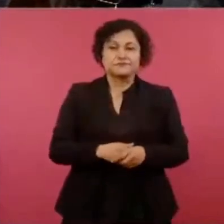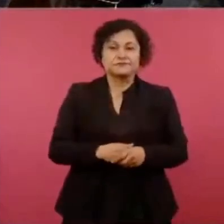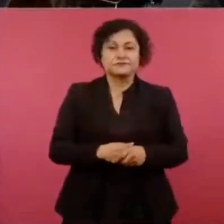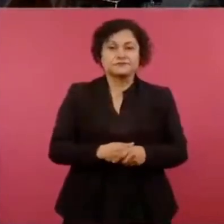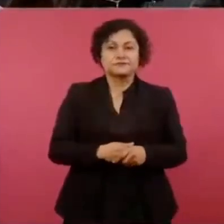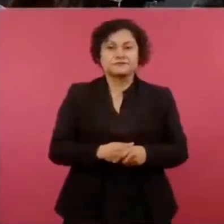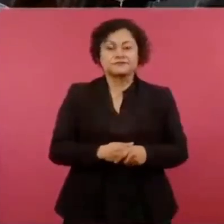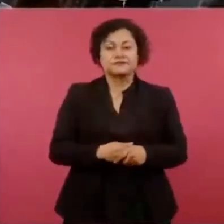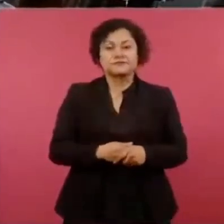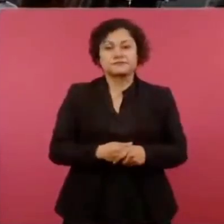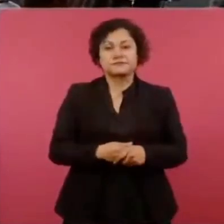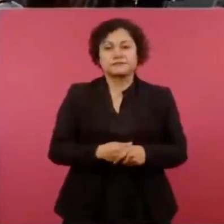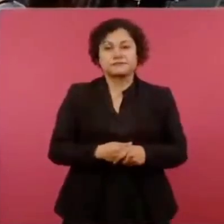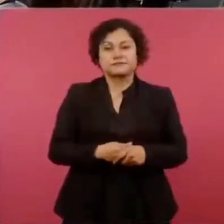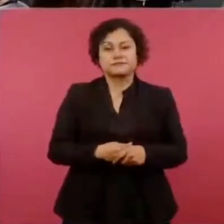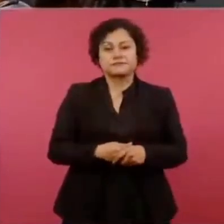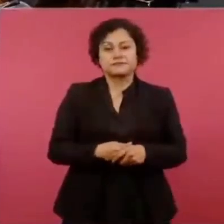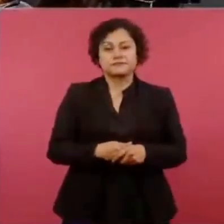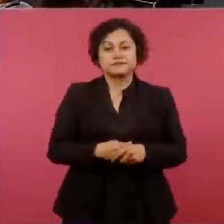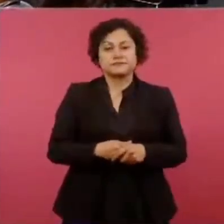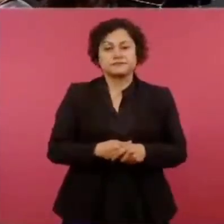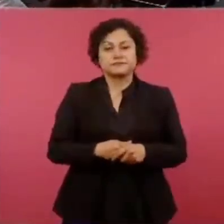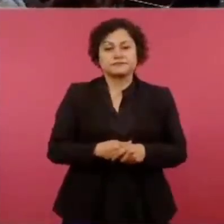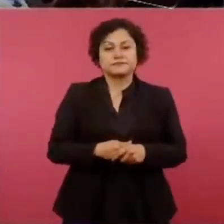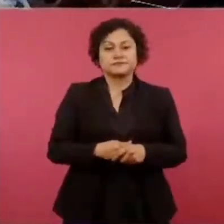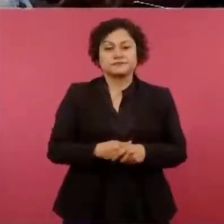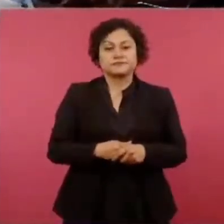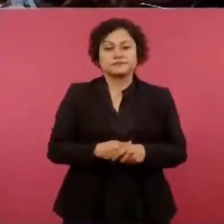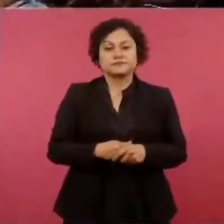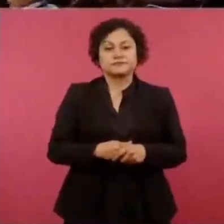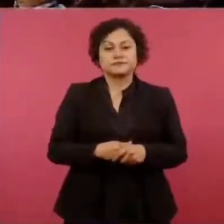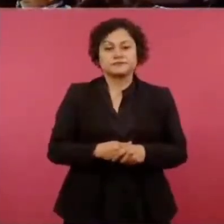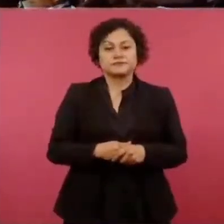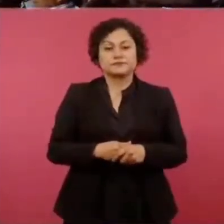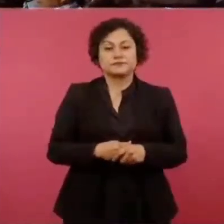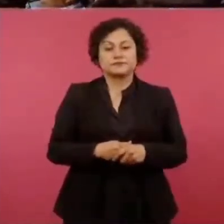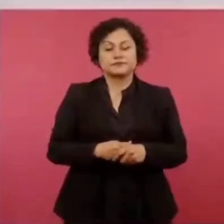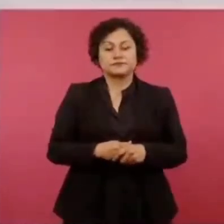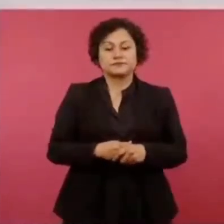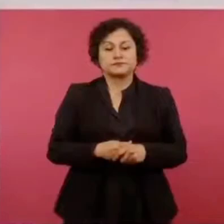Y se llevan, arrastran